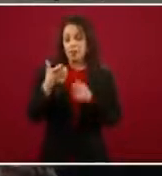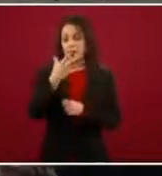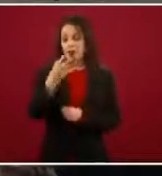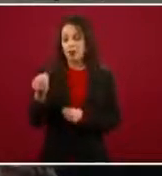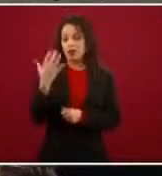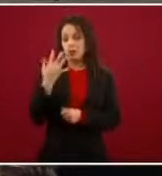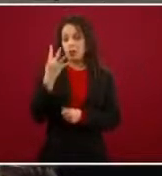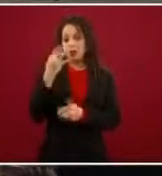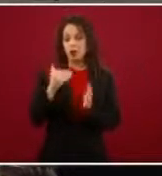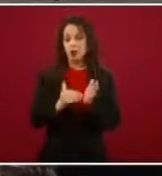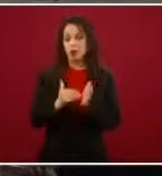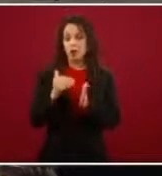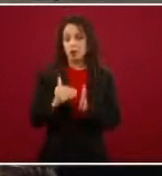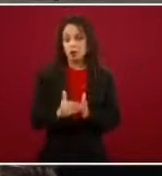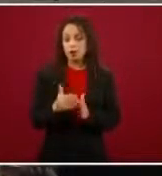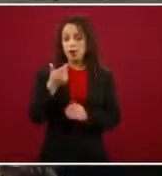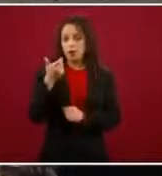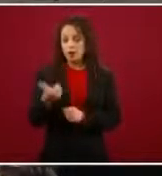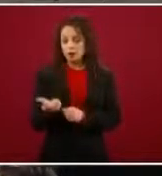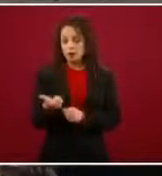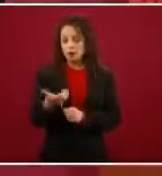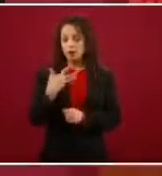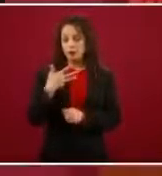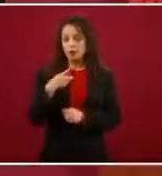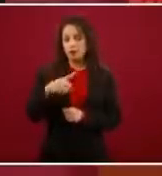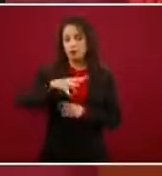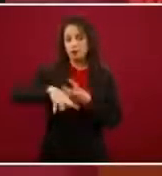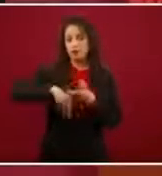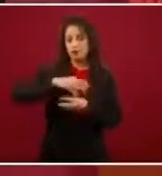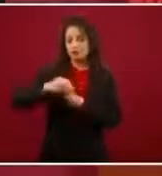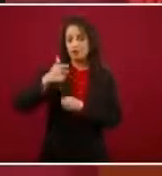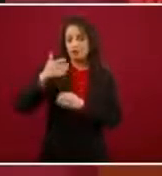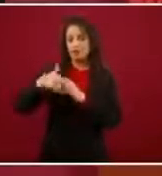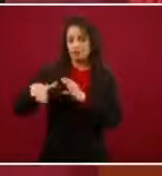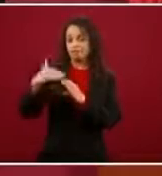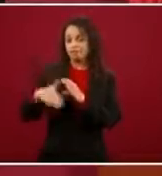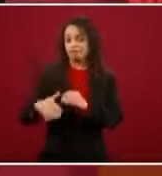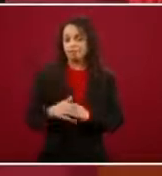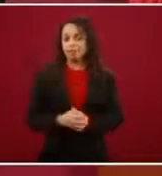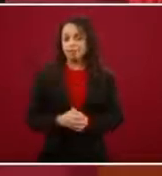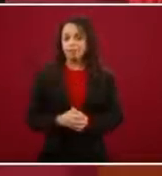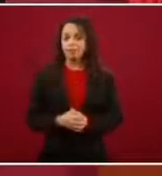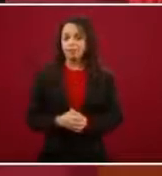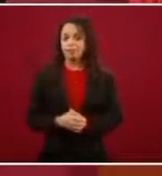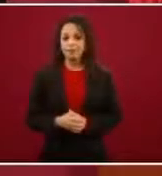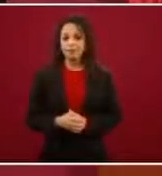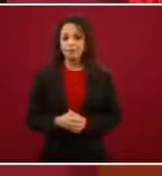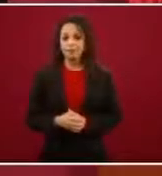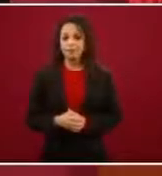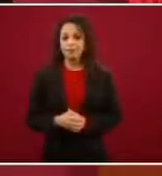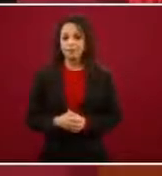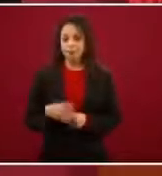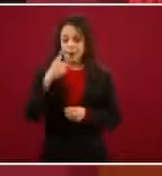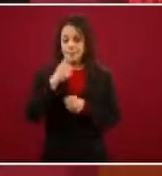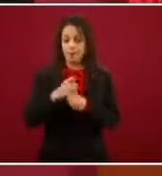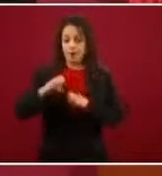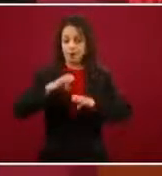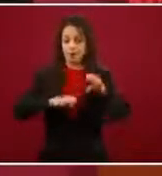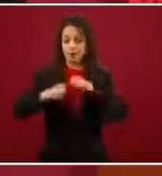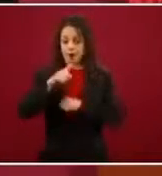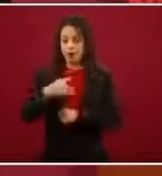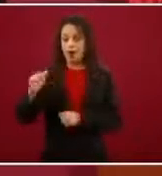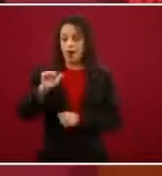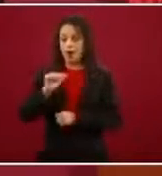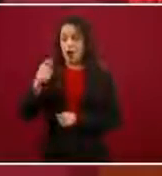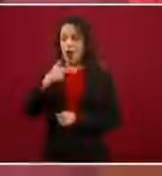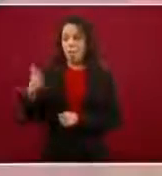millones de pesos. Adelante, por favor. La primera de las empresas, la empresa pesquera,